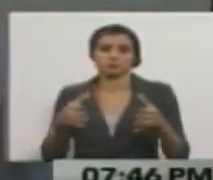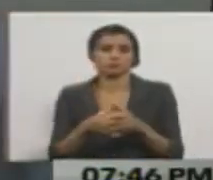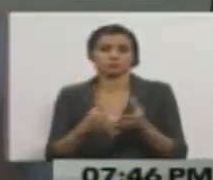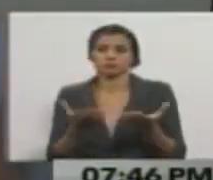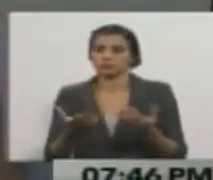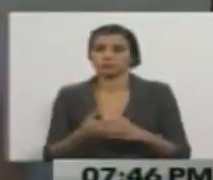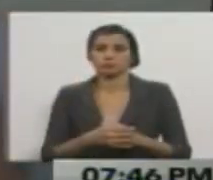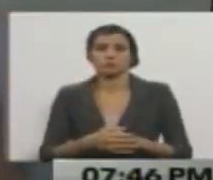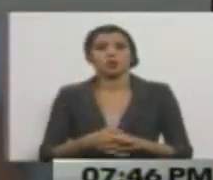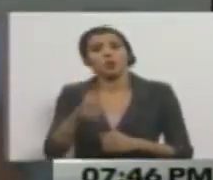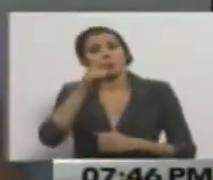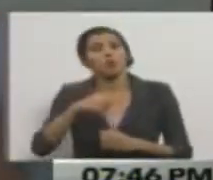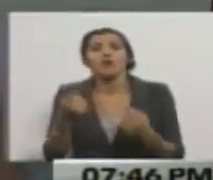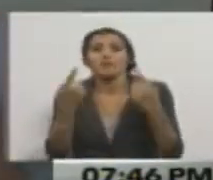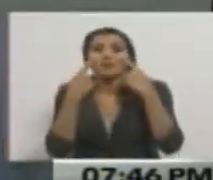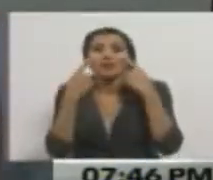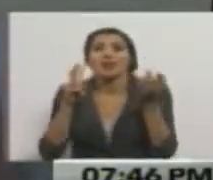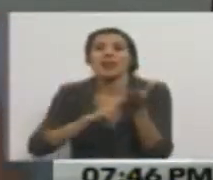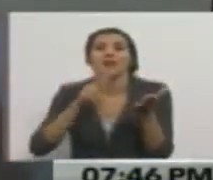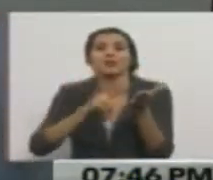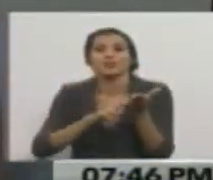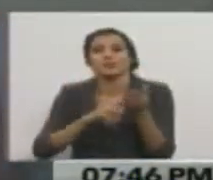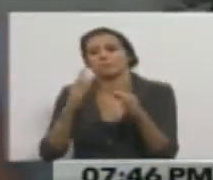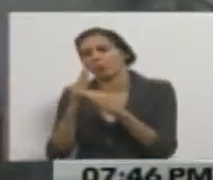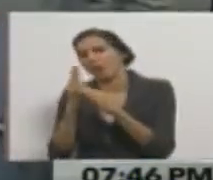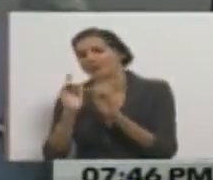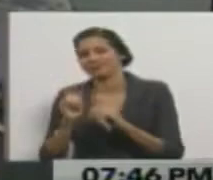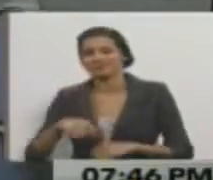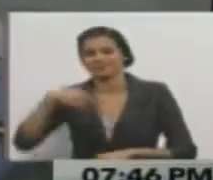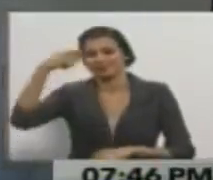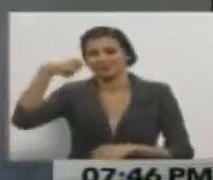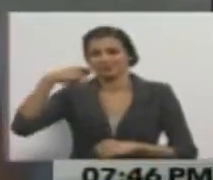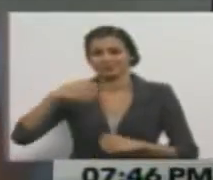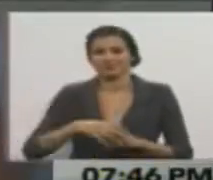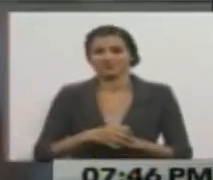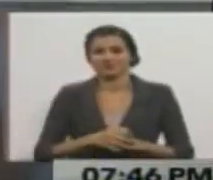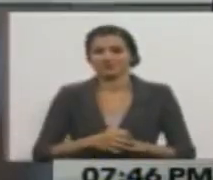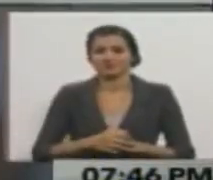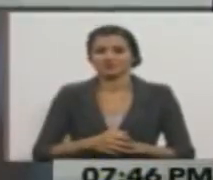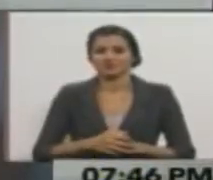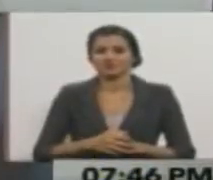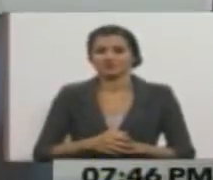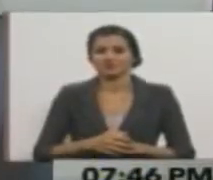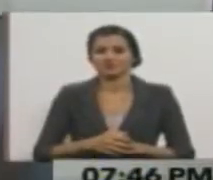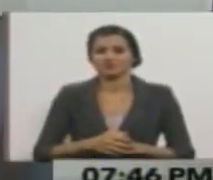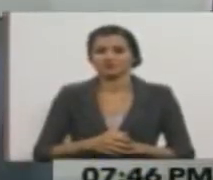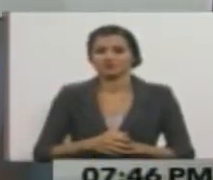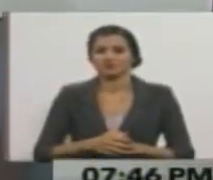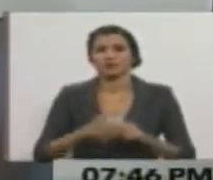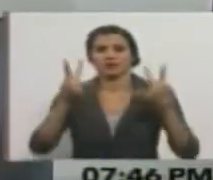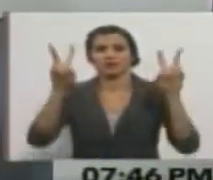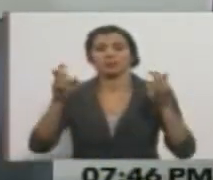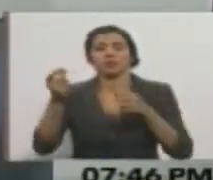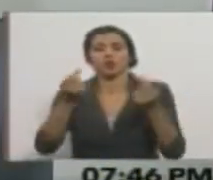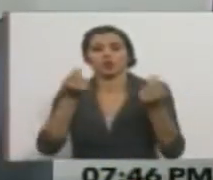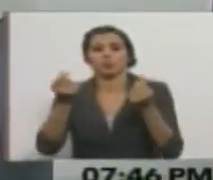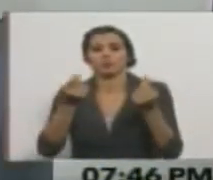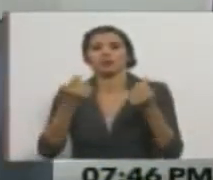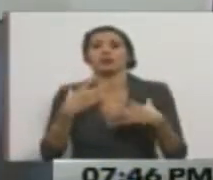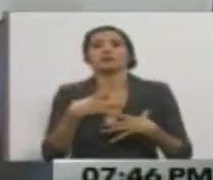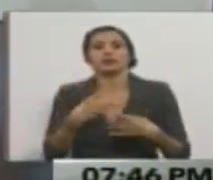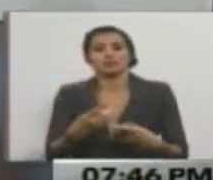Para que el pueblo vea la verdad en la tapa de TV Pueblo. Bueno, seguimos con el tema económico, un tema que a usted le interesa.